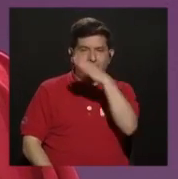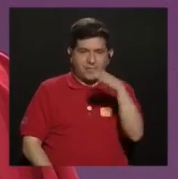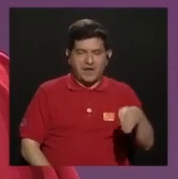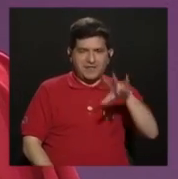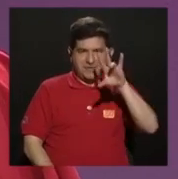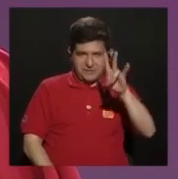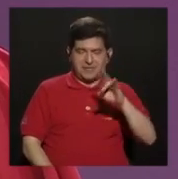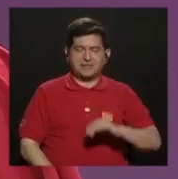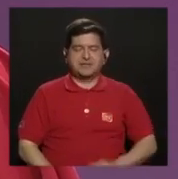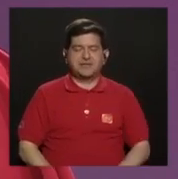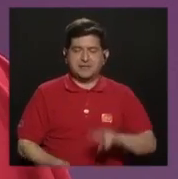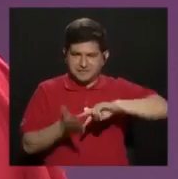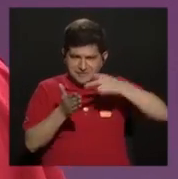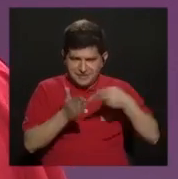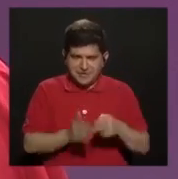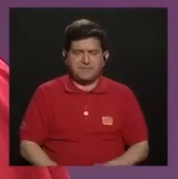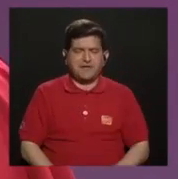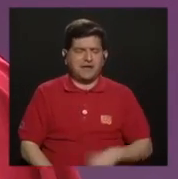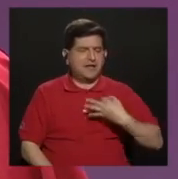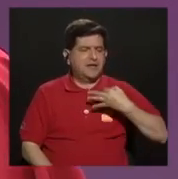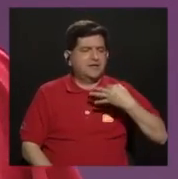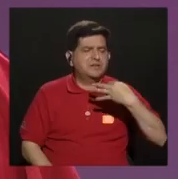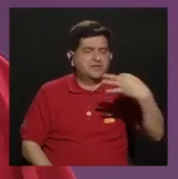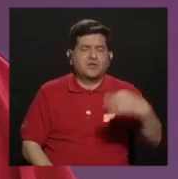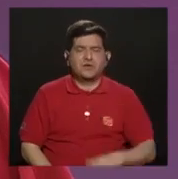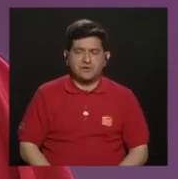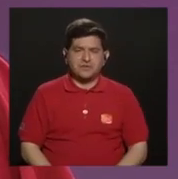mujeres y los gays no.